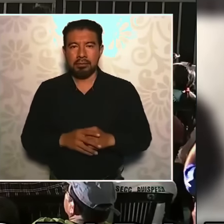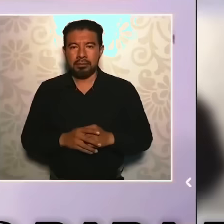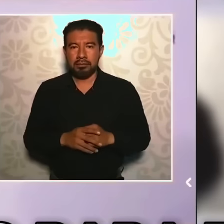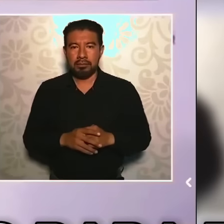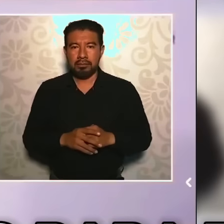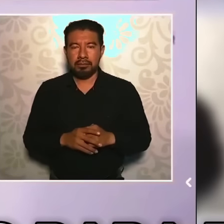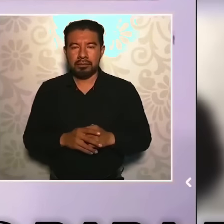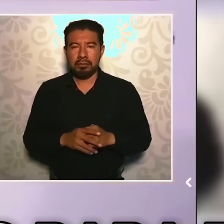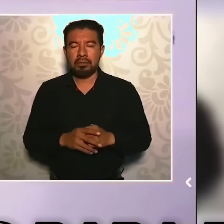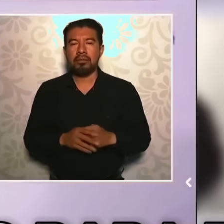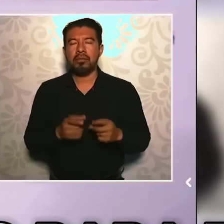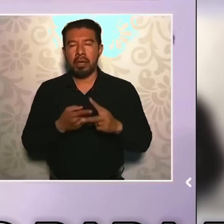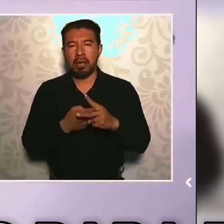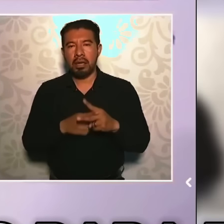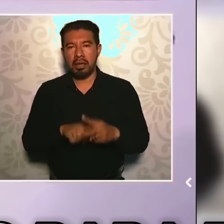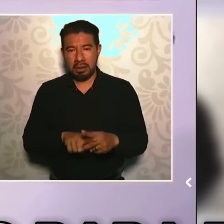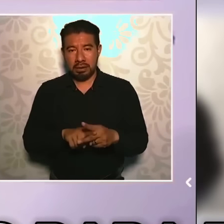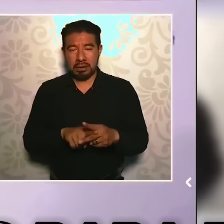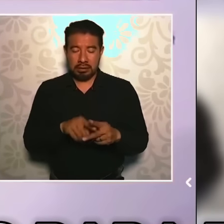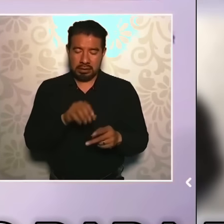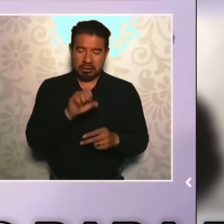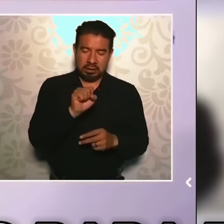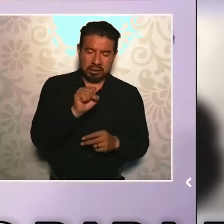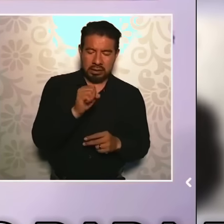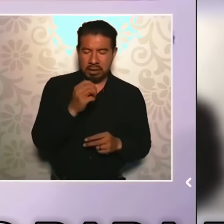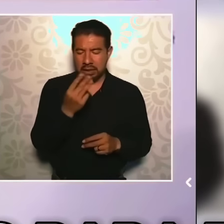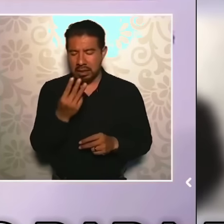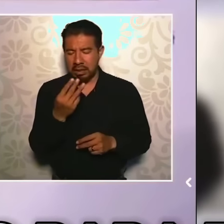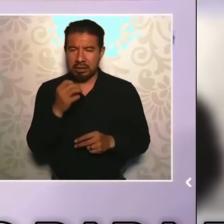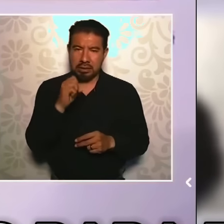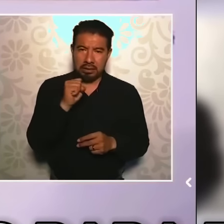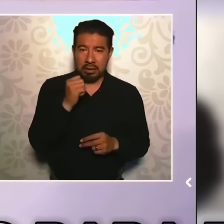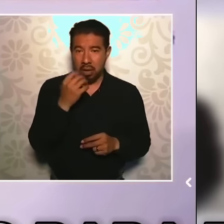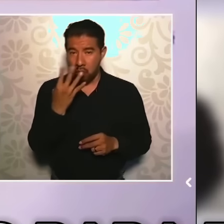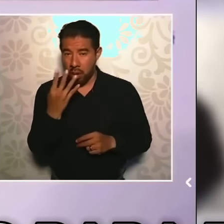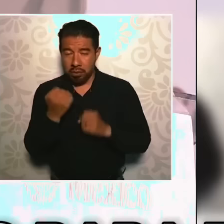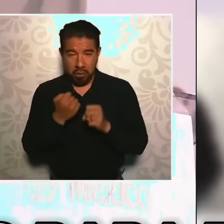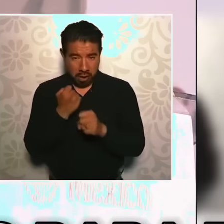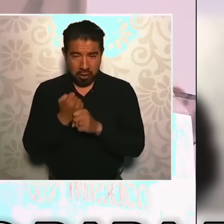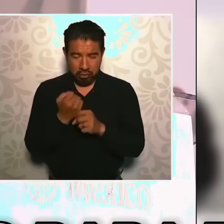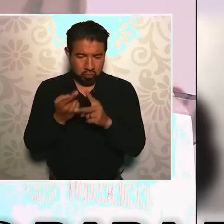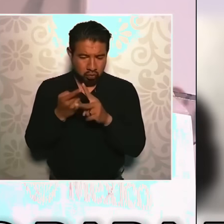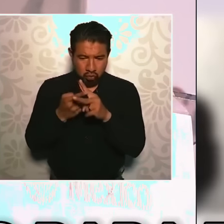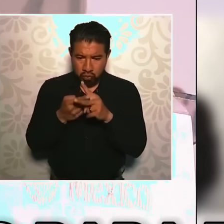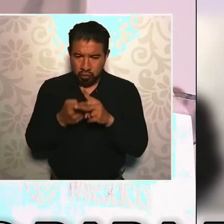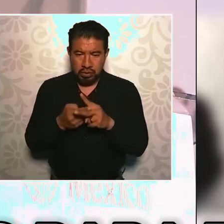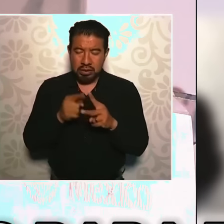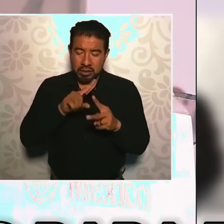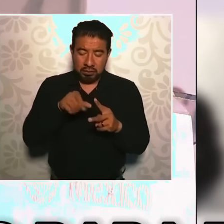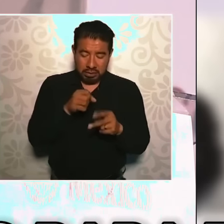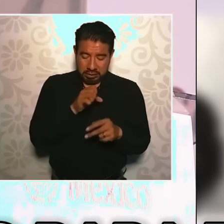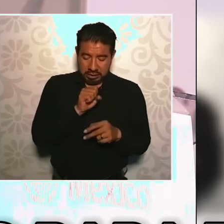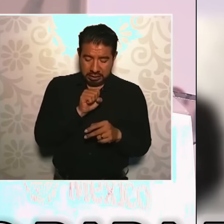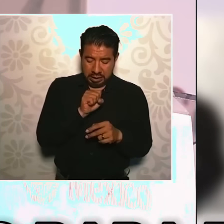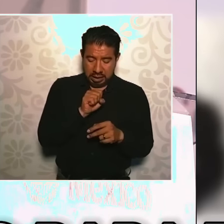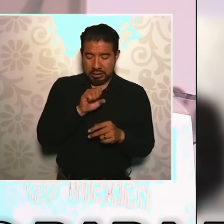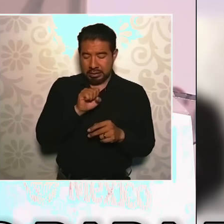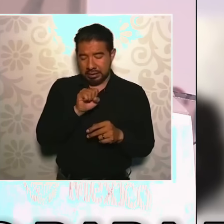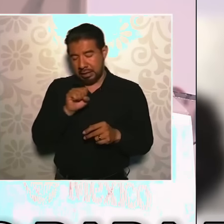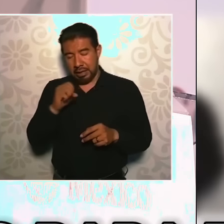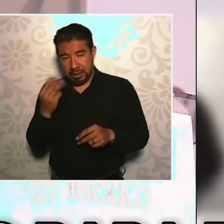Vamos a iniciar con 63 y 64 y luego empezamos de 60 a